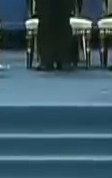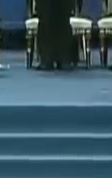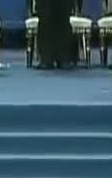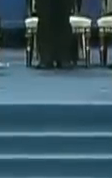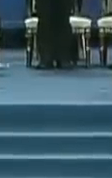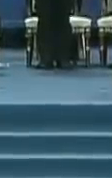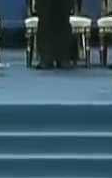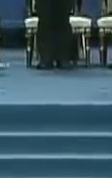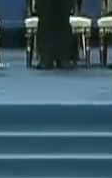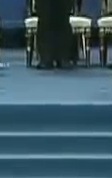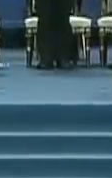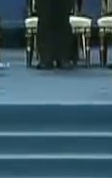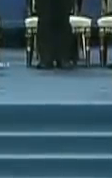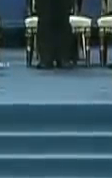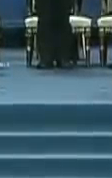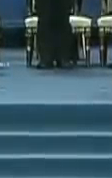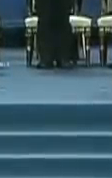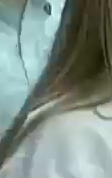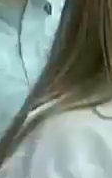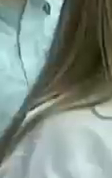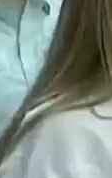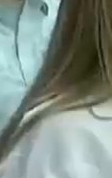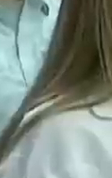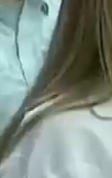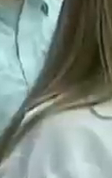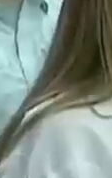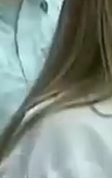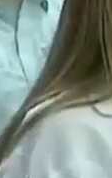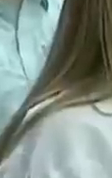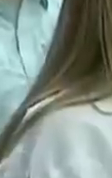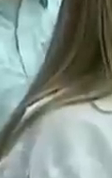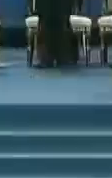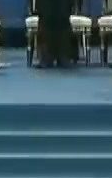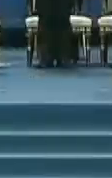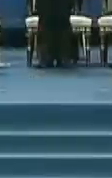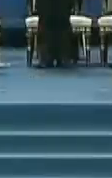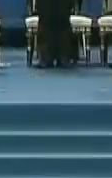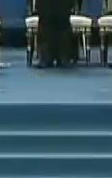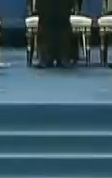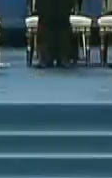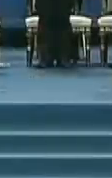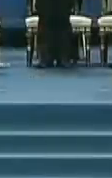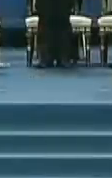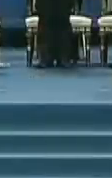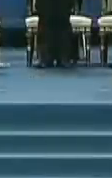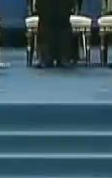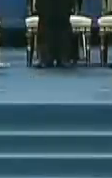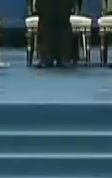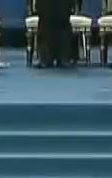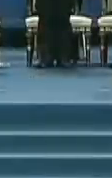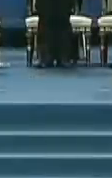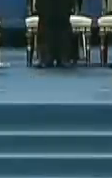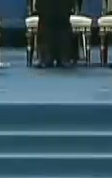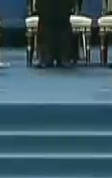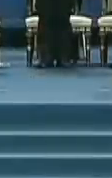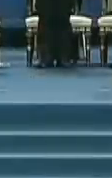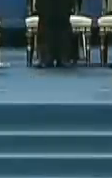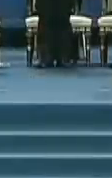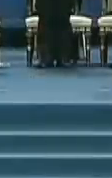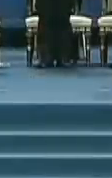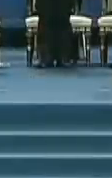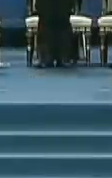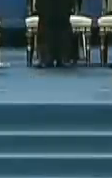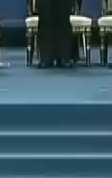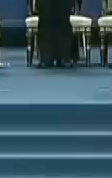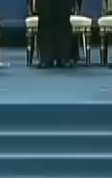poderosa Universidad Nacional Experimental de la Seguridad, la UNES, fundada por nuestro comandante Hugo Rafael Chávez